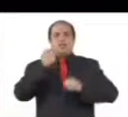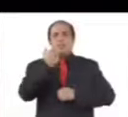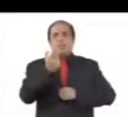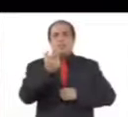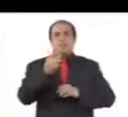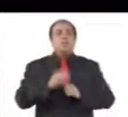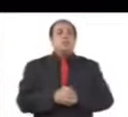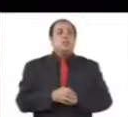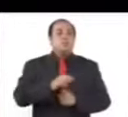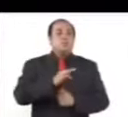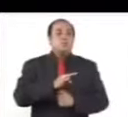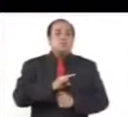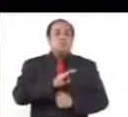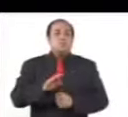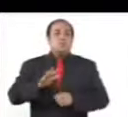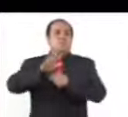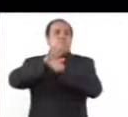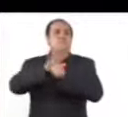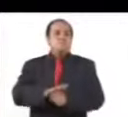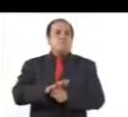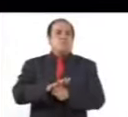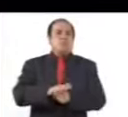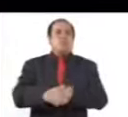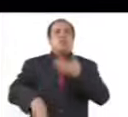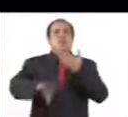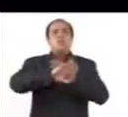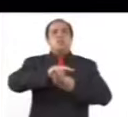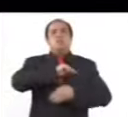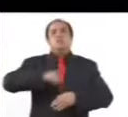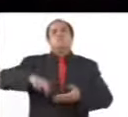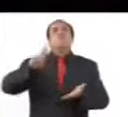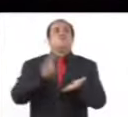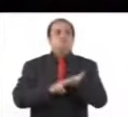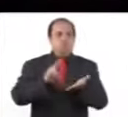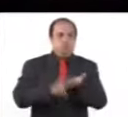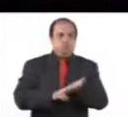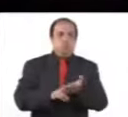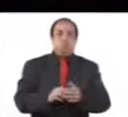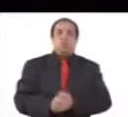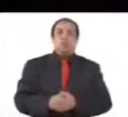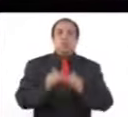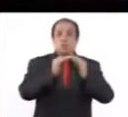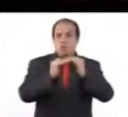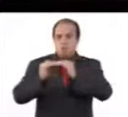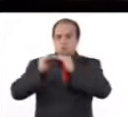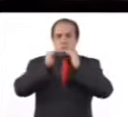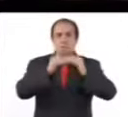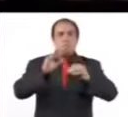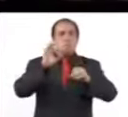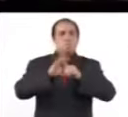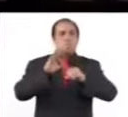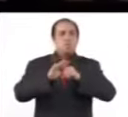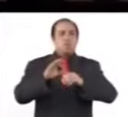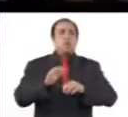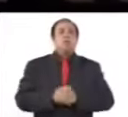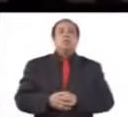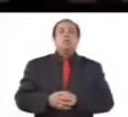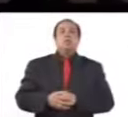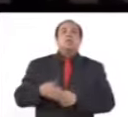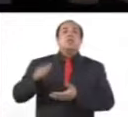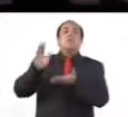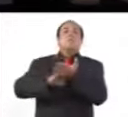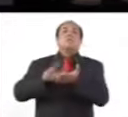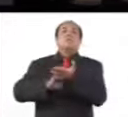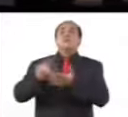pragmatismo pueden imponerse por encima de nuestros principios. La democracia y del mandato popular de